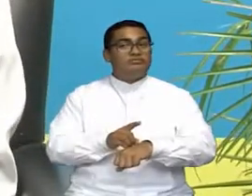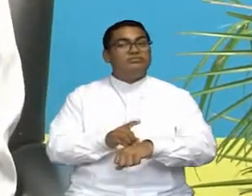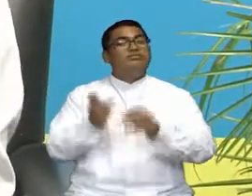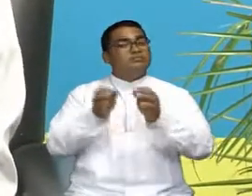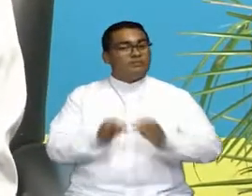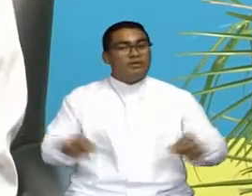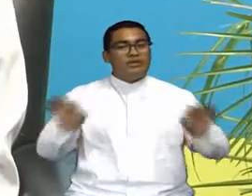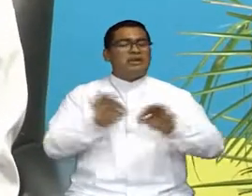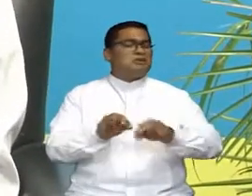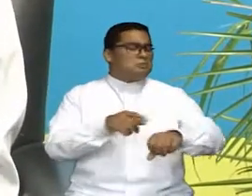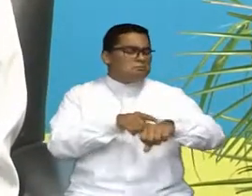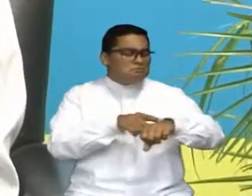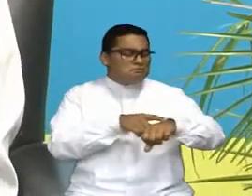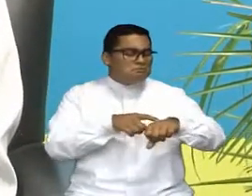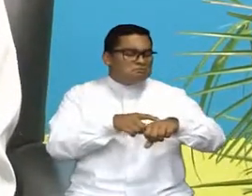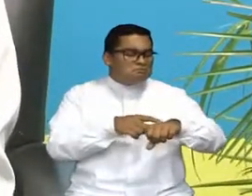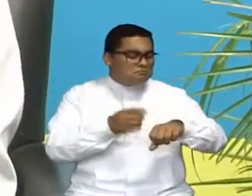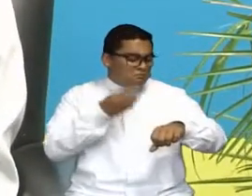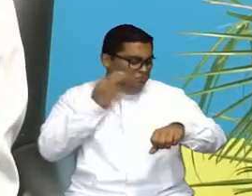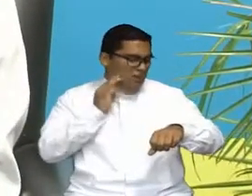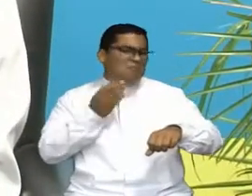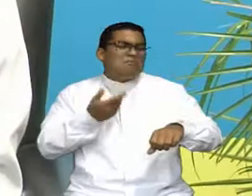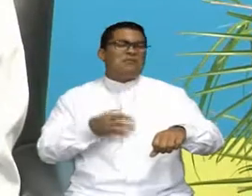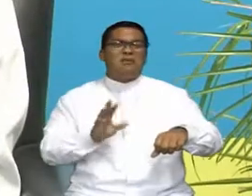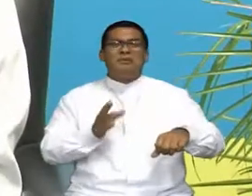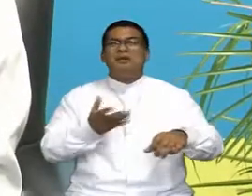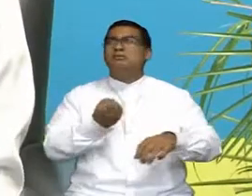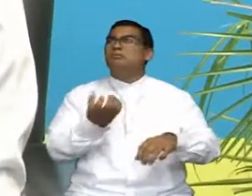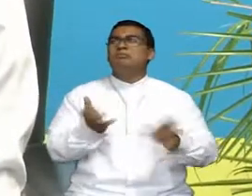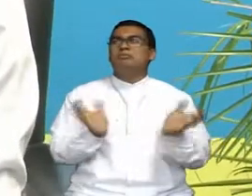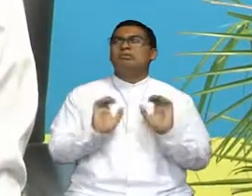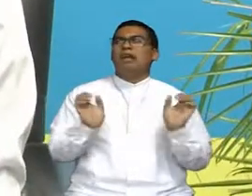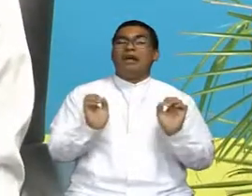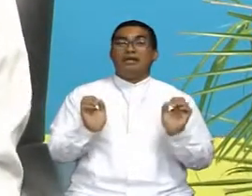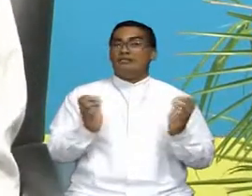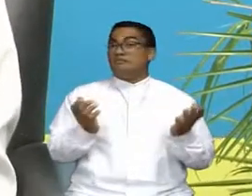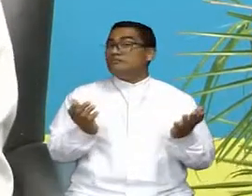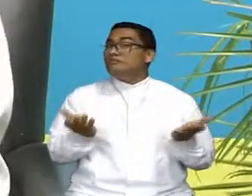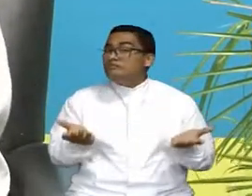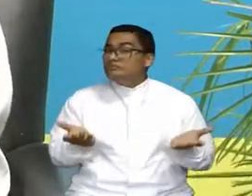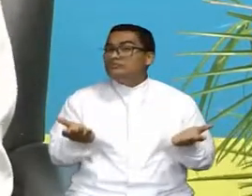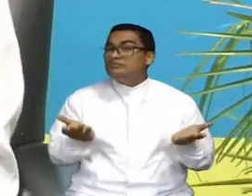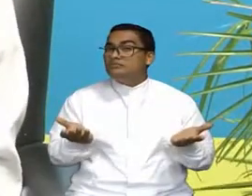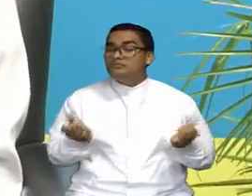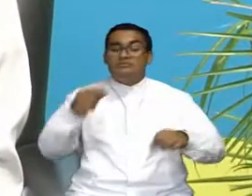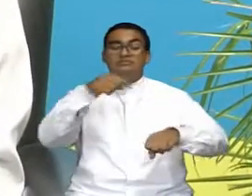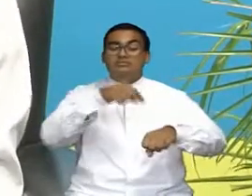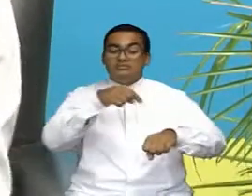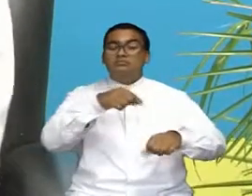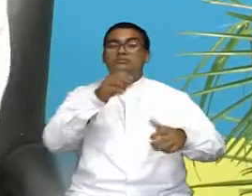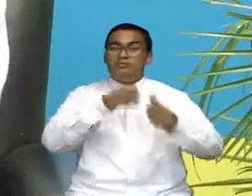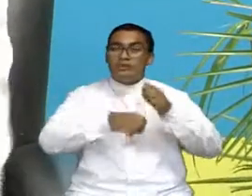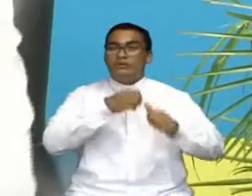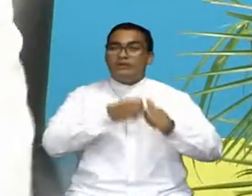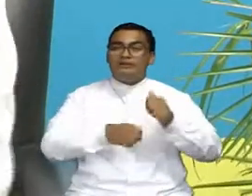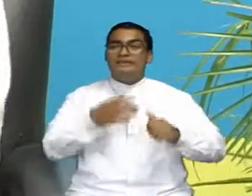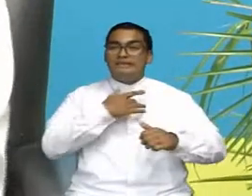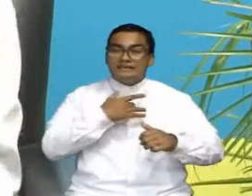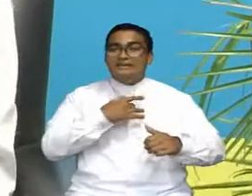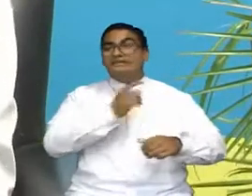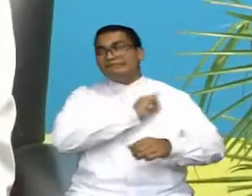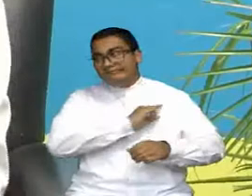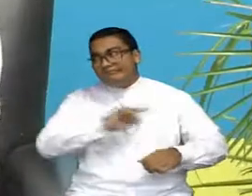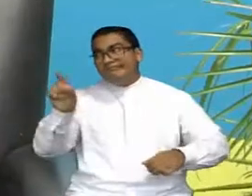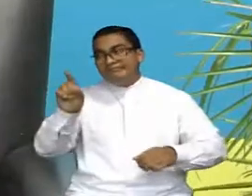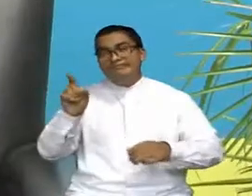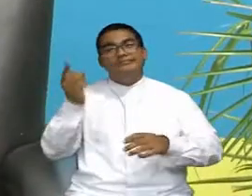al médico y ahí lo dejo. No, algo está pasando que requiere de atención, porque tal vez no tiene toda la